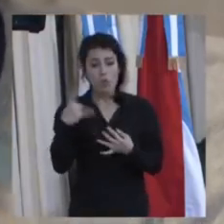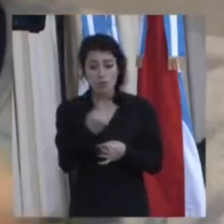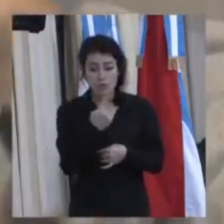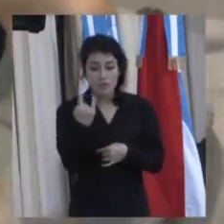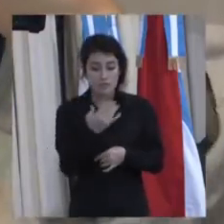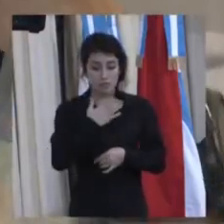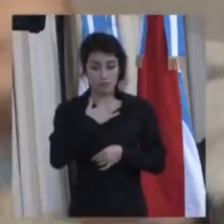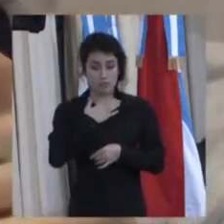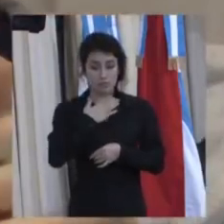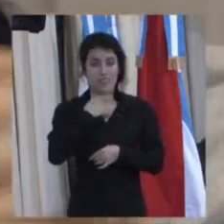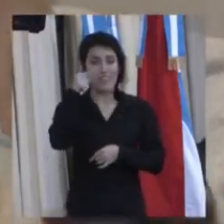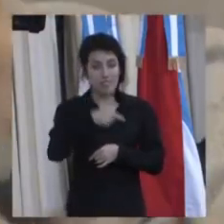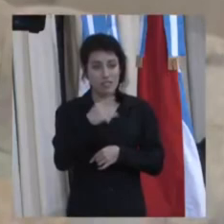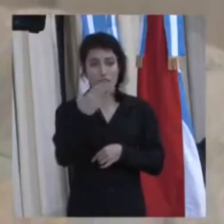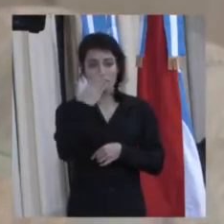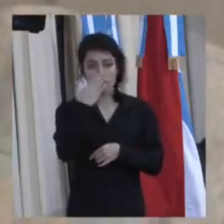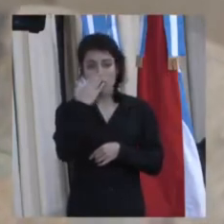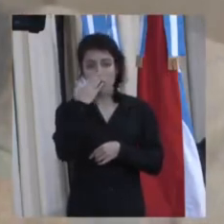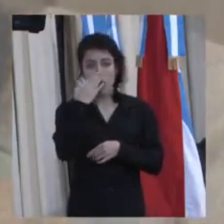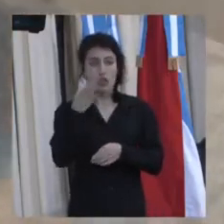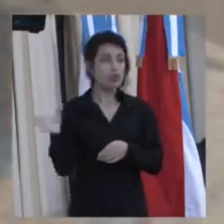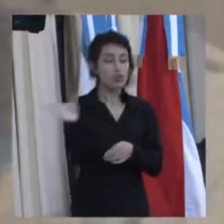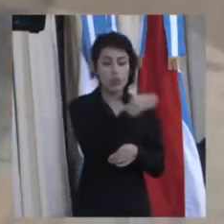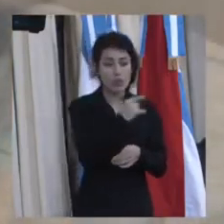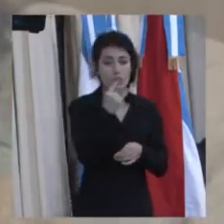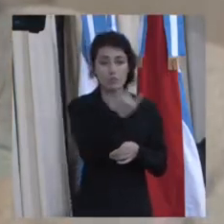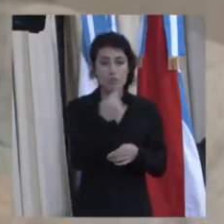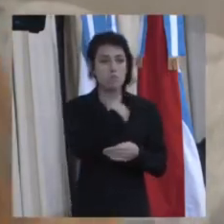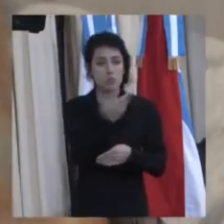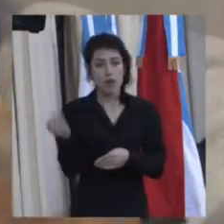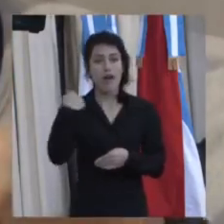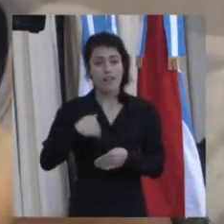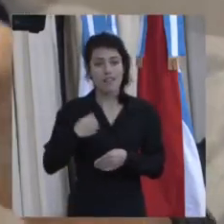a esta, a la Universidad de Córdoba y a todas las universidades públicas